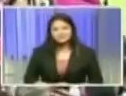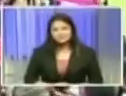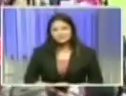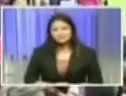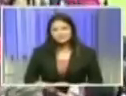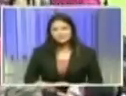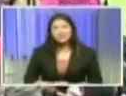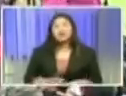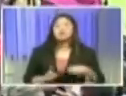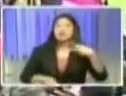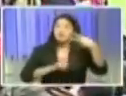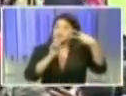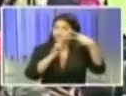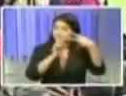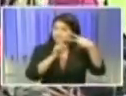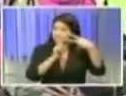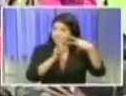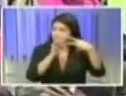Segunda tarea.